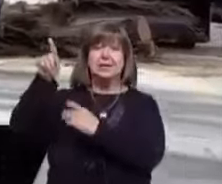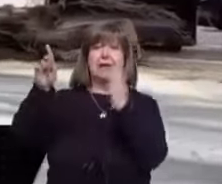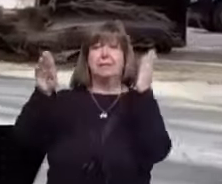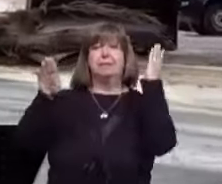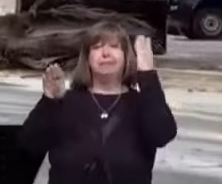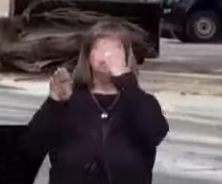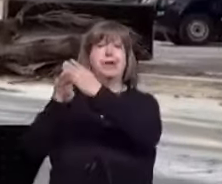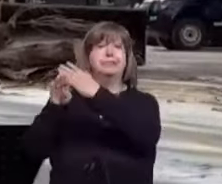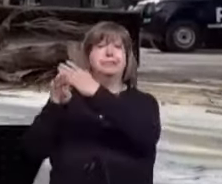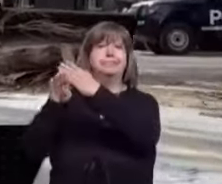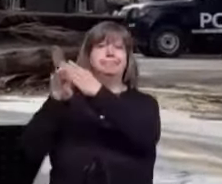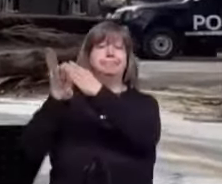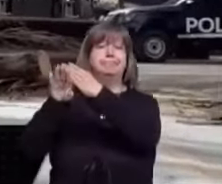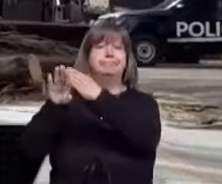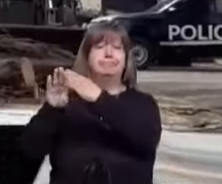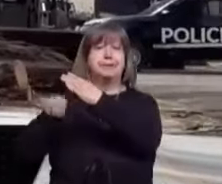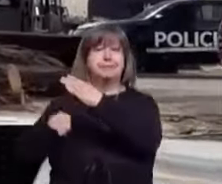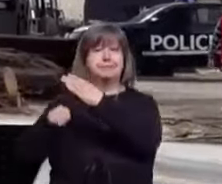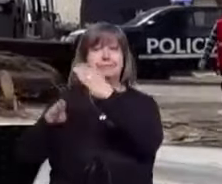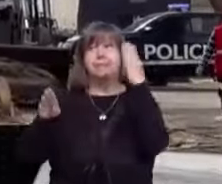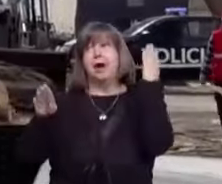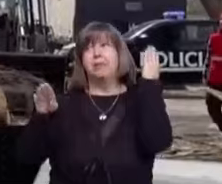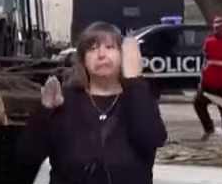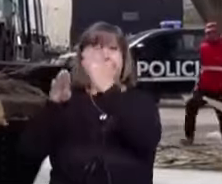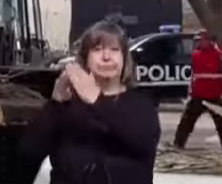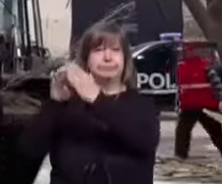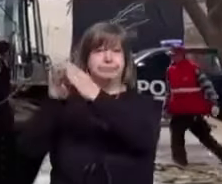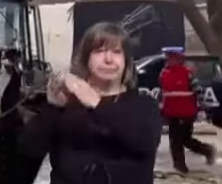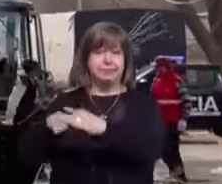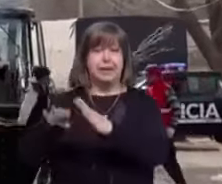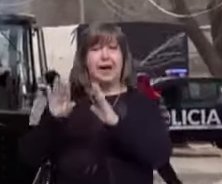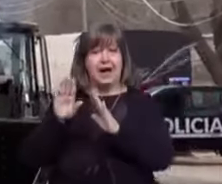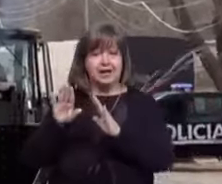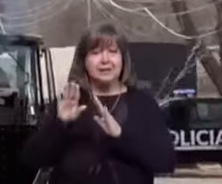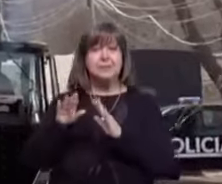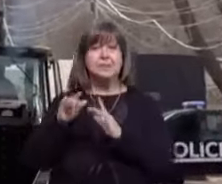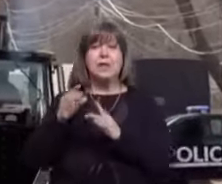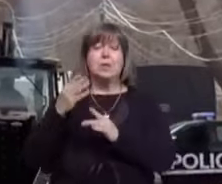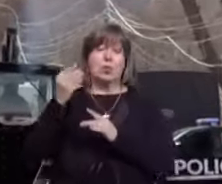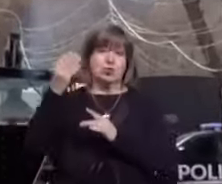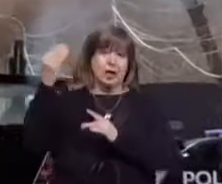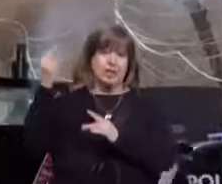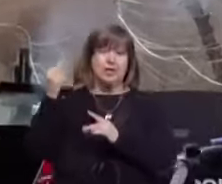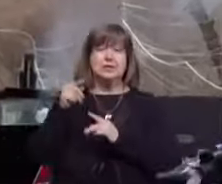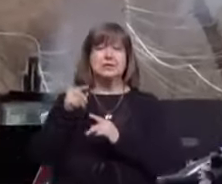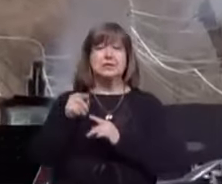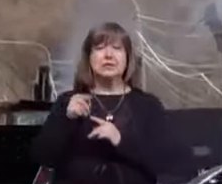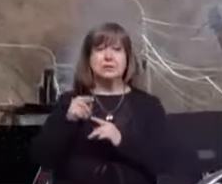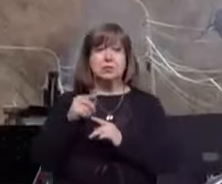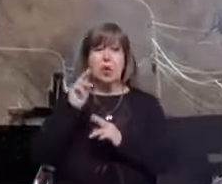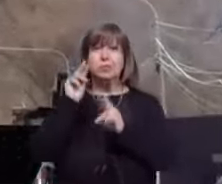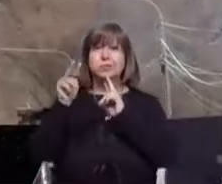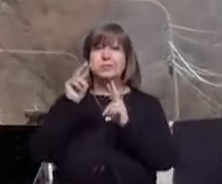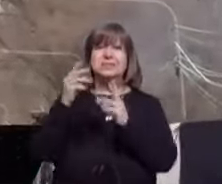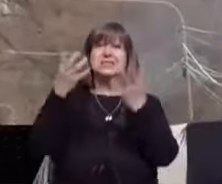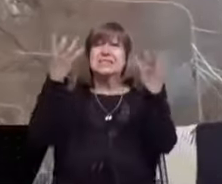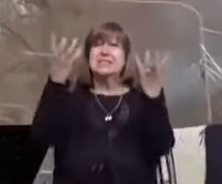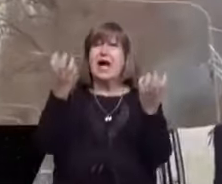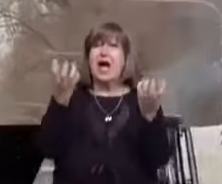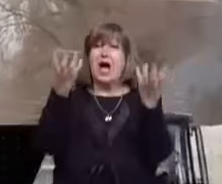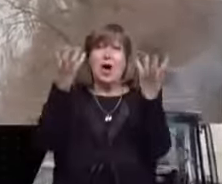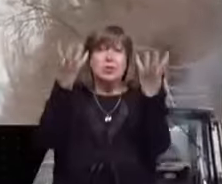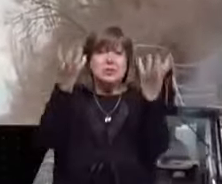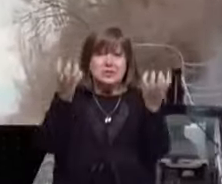que hay muchos árboles, sí. Inclusive ustedes pueden ver las condiciones en que están los árboles ya,